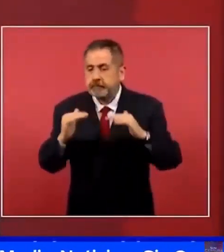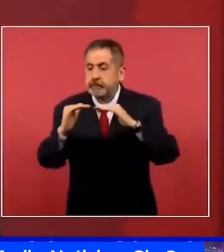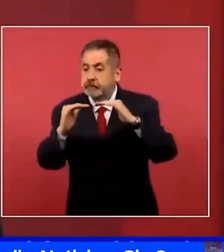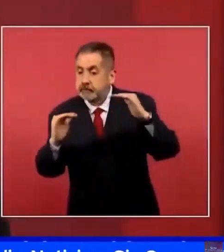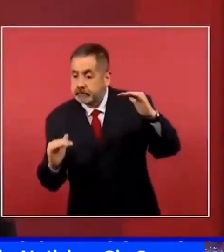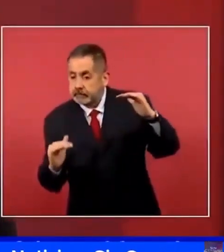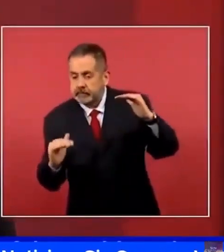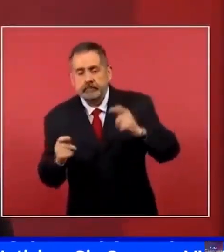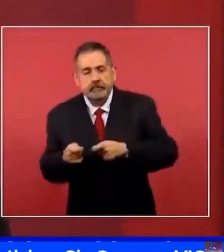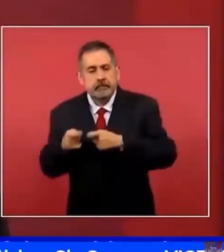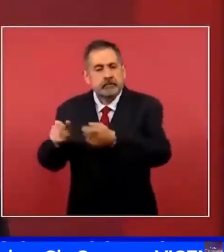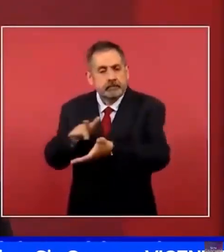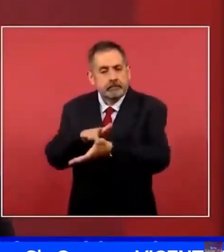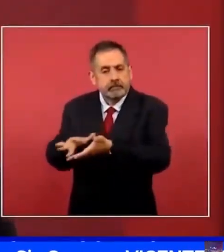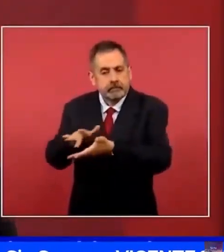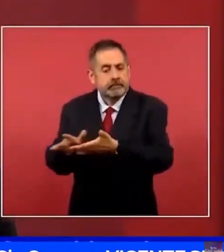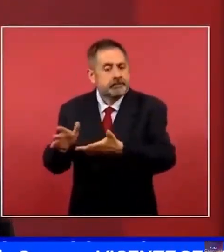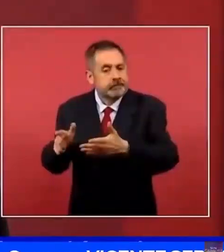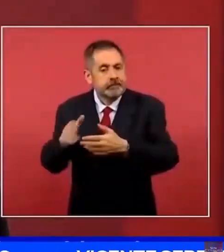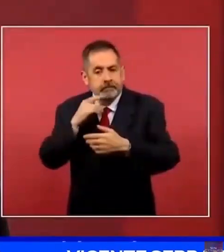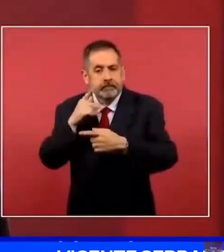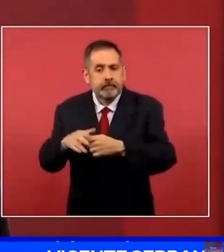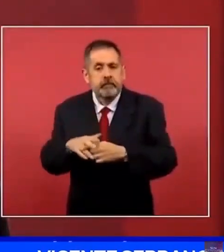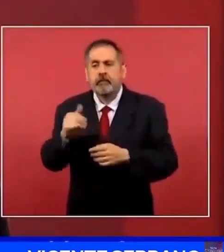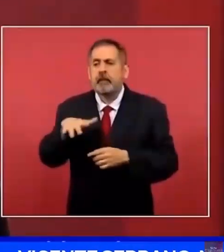Pero también sectores medios